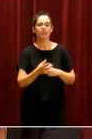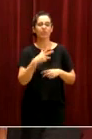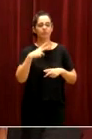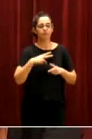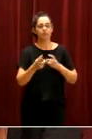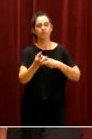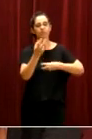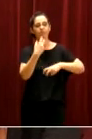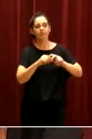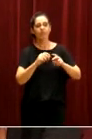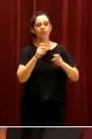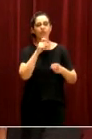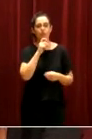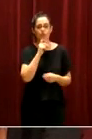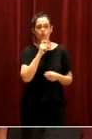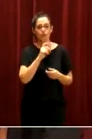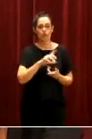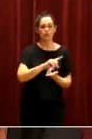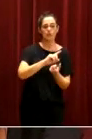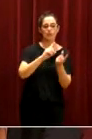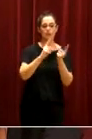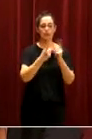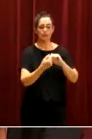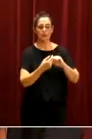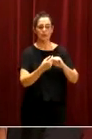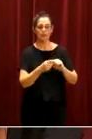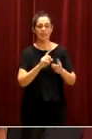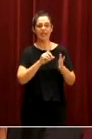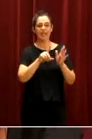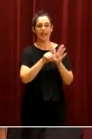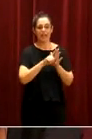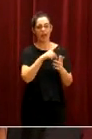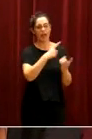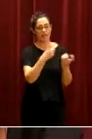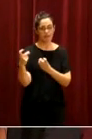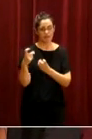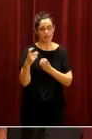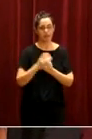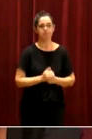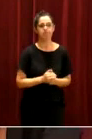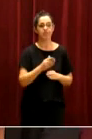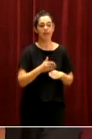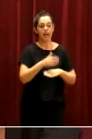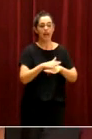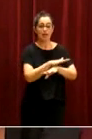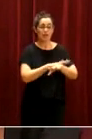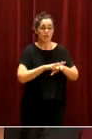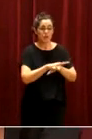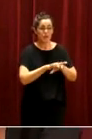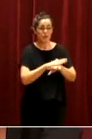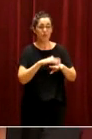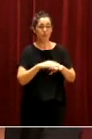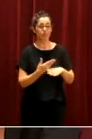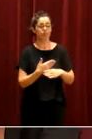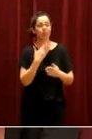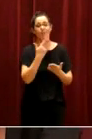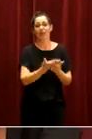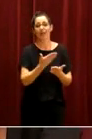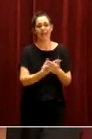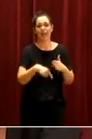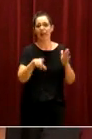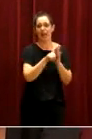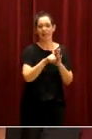a través de las modificaciones legislativas que fueran necesarias, llegando a solicitar incluso al Gobierno central la legalización por motivos de manera excepcional